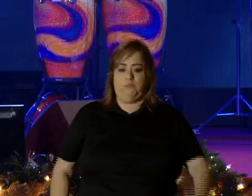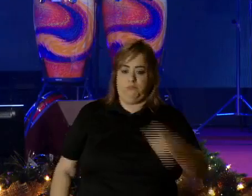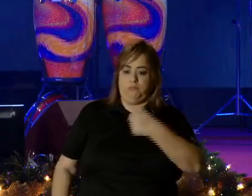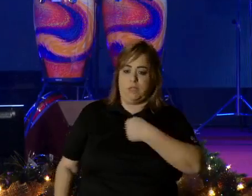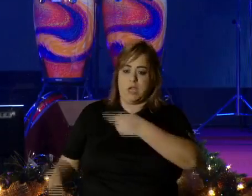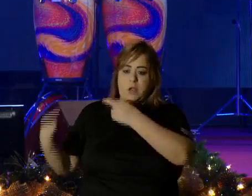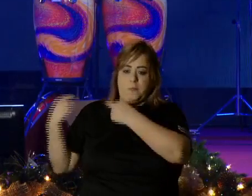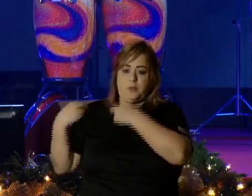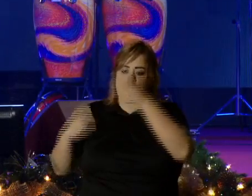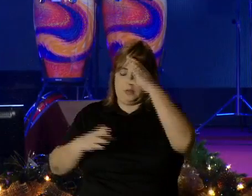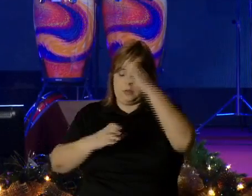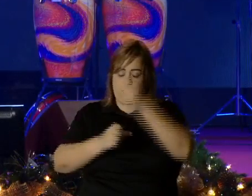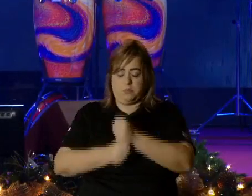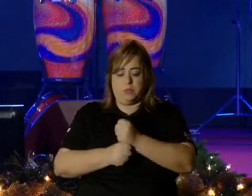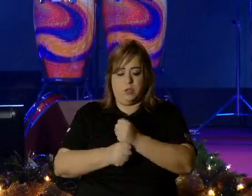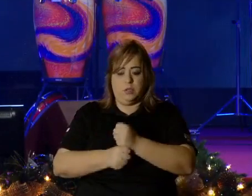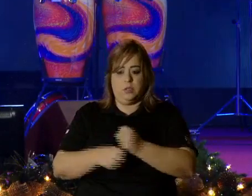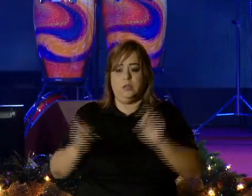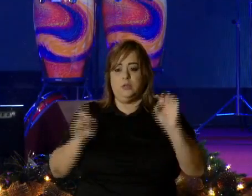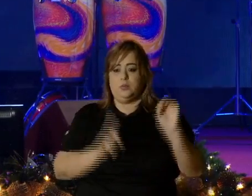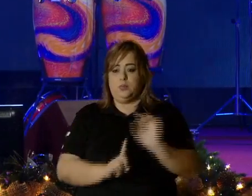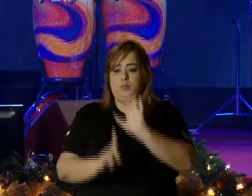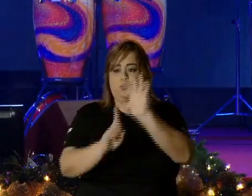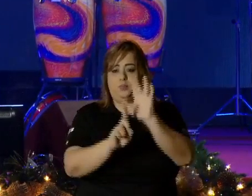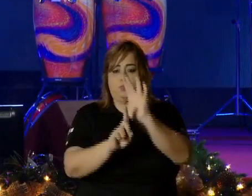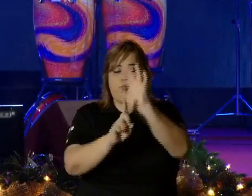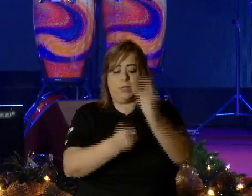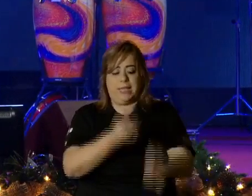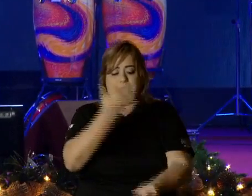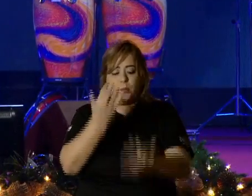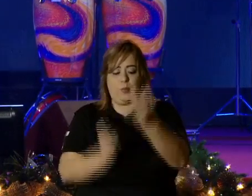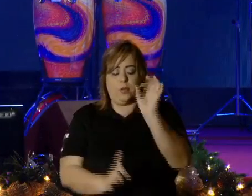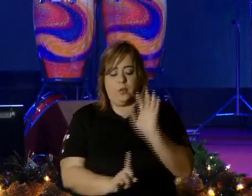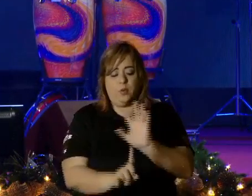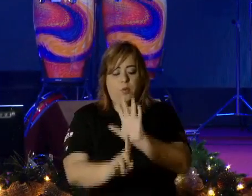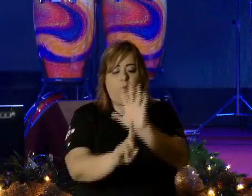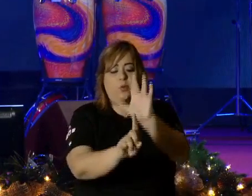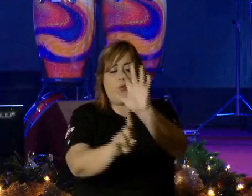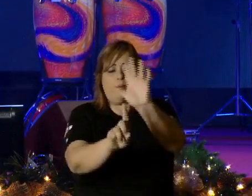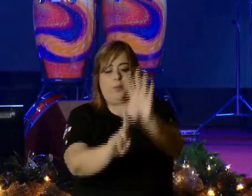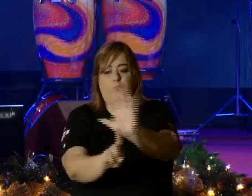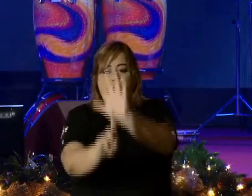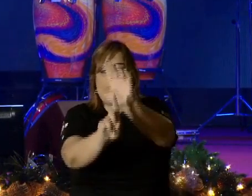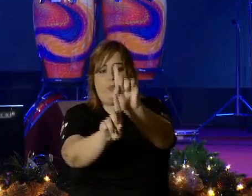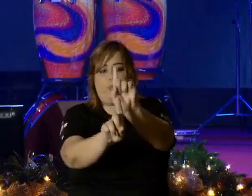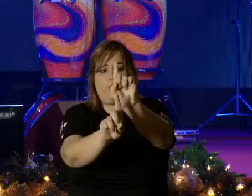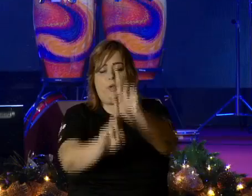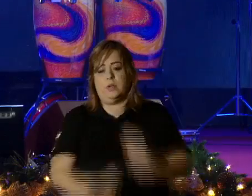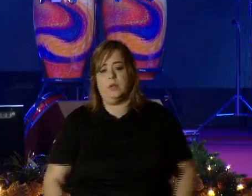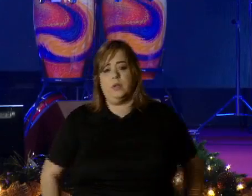nosotros. Cuando pases por el fuego, no te vas a quemar, pero el susto lo vas a tener.